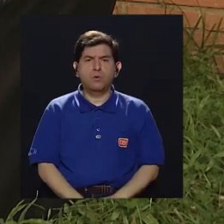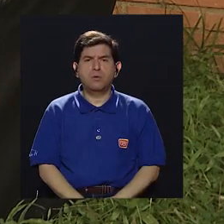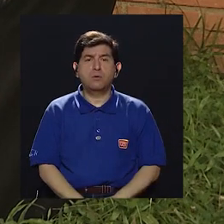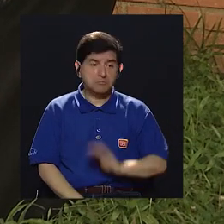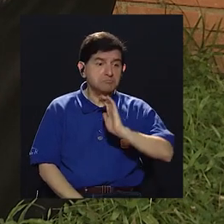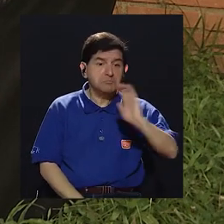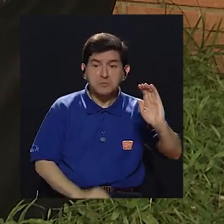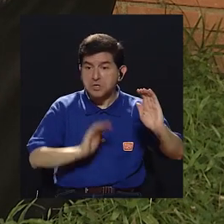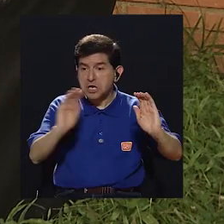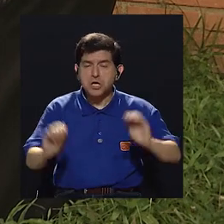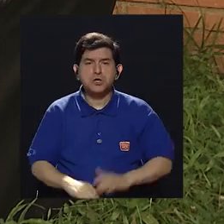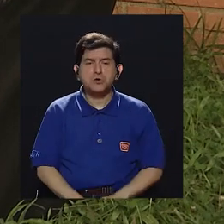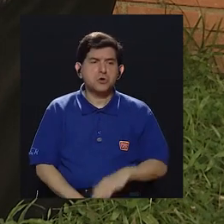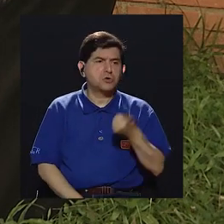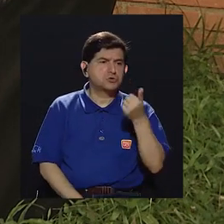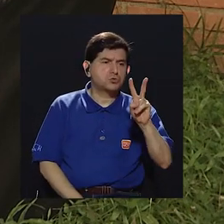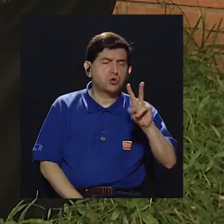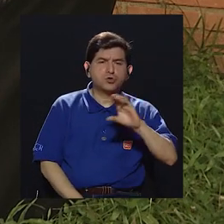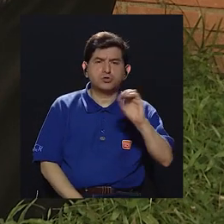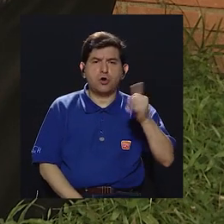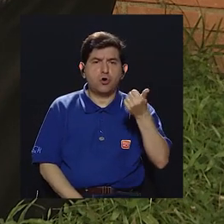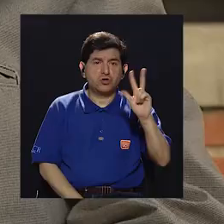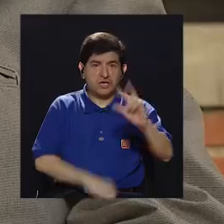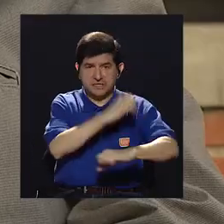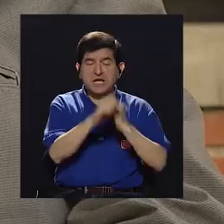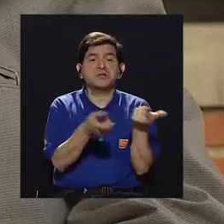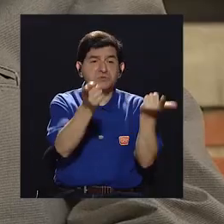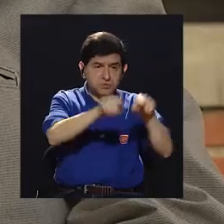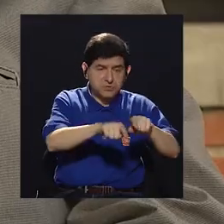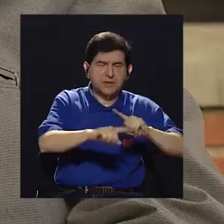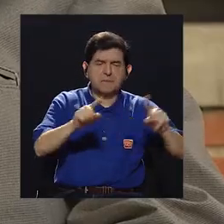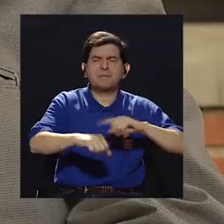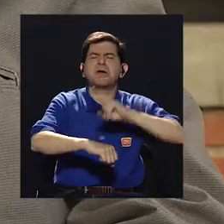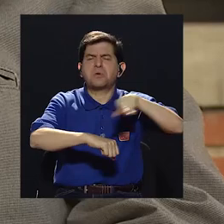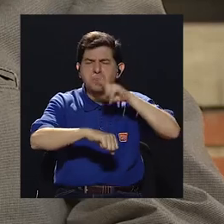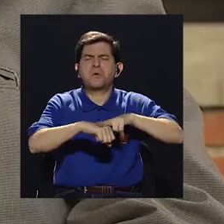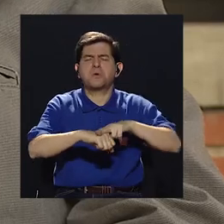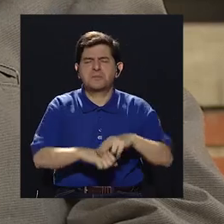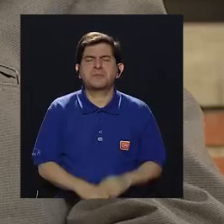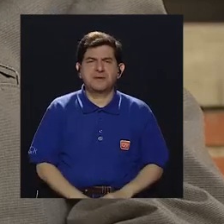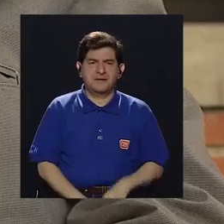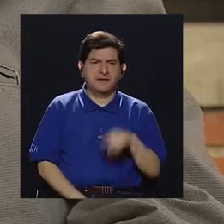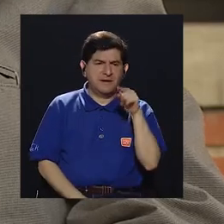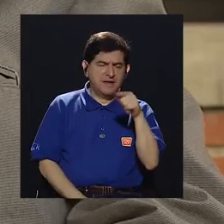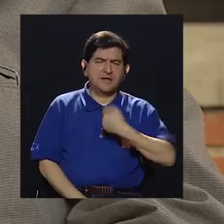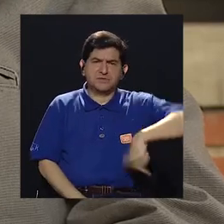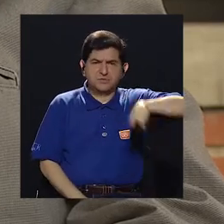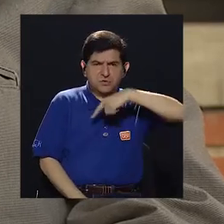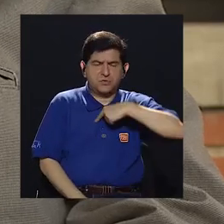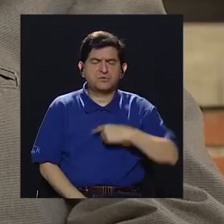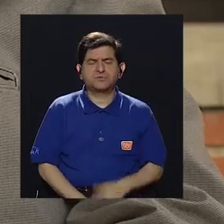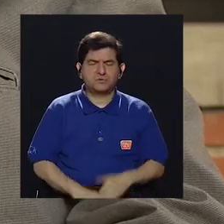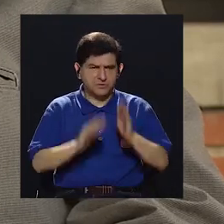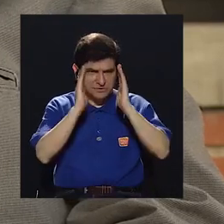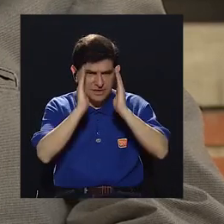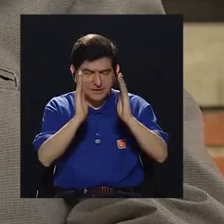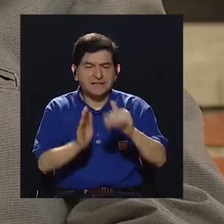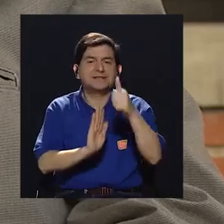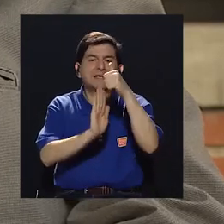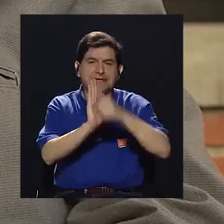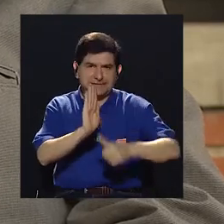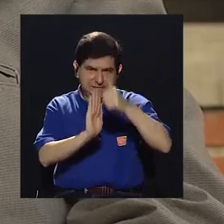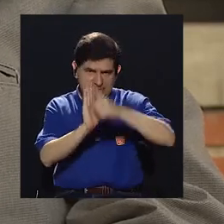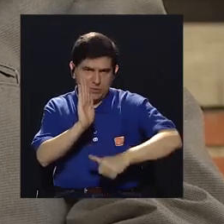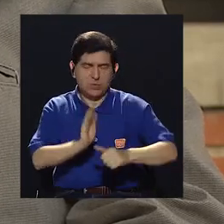tiene niños de 12, 13 años que tienen hernias discales. Pero esa es la causa más frecuente, de hecho es lo que hacemos con más frecuencia como